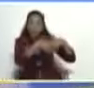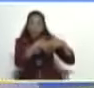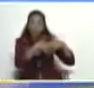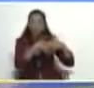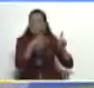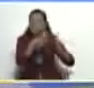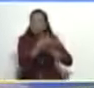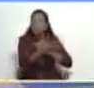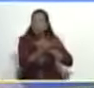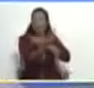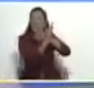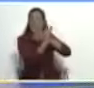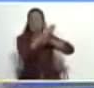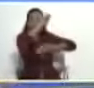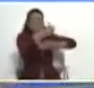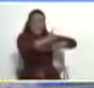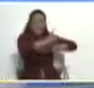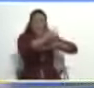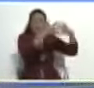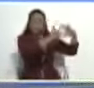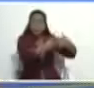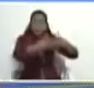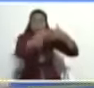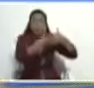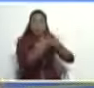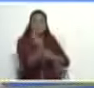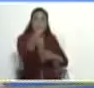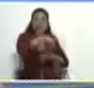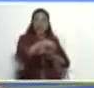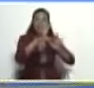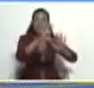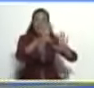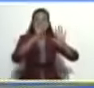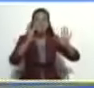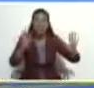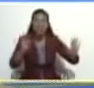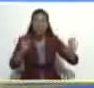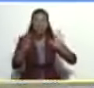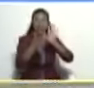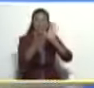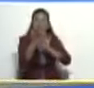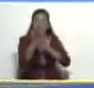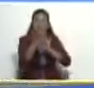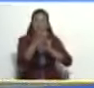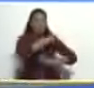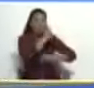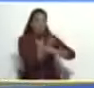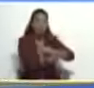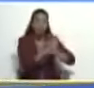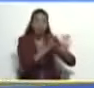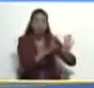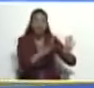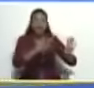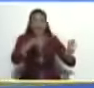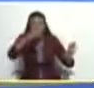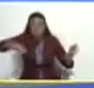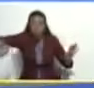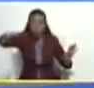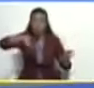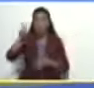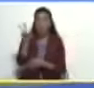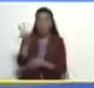frente al bloqueo, frente a las nuevas sanciones el 18 de abril, el esfuerzo lo tenemos que hacer todos.